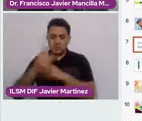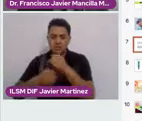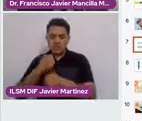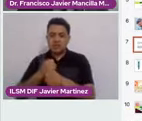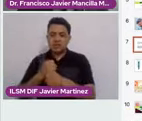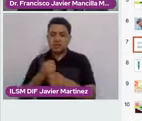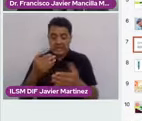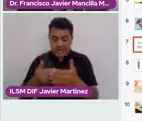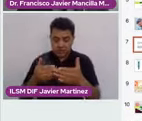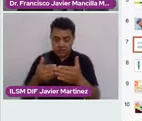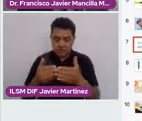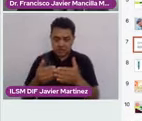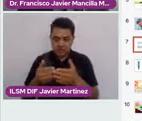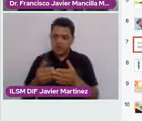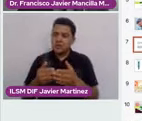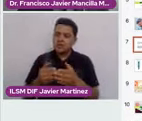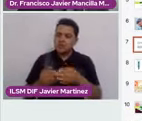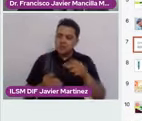obesidad, ¿sí?